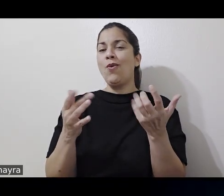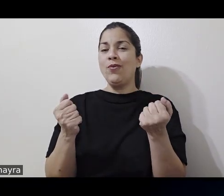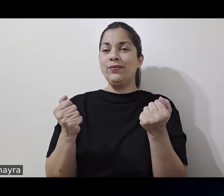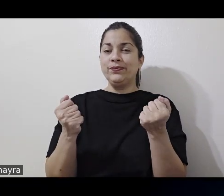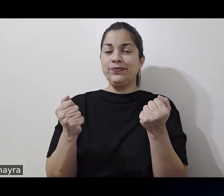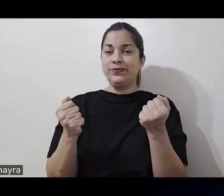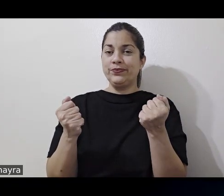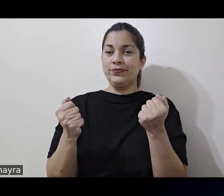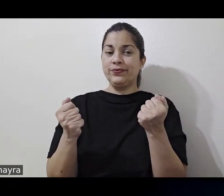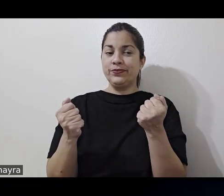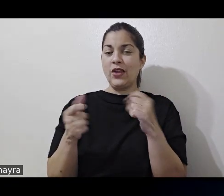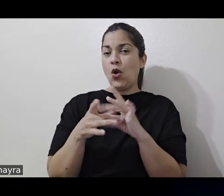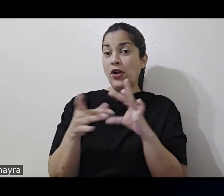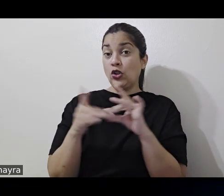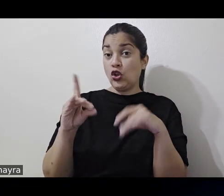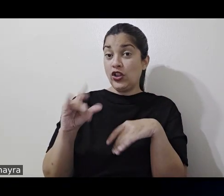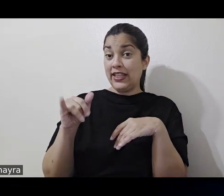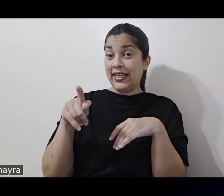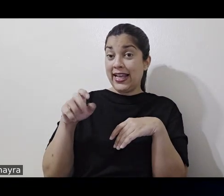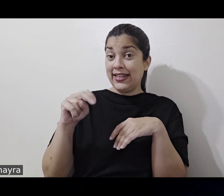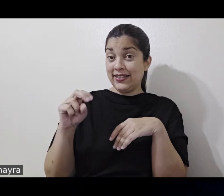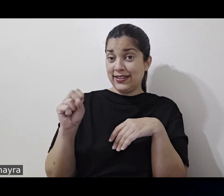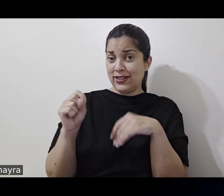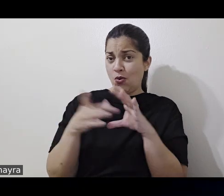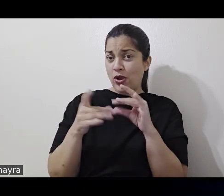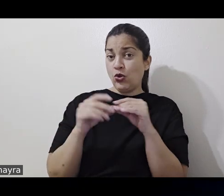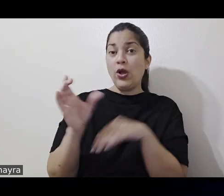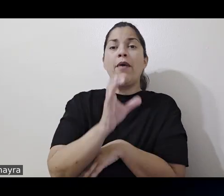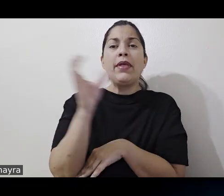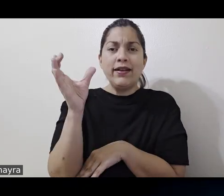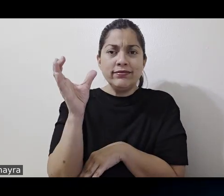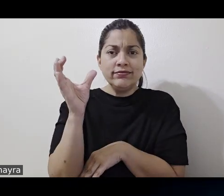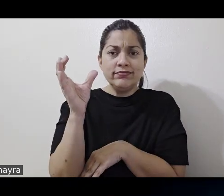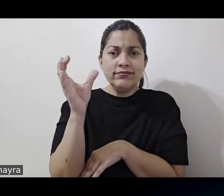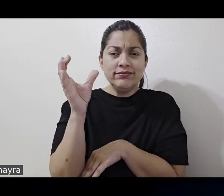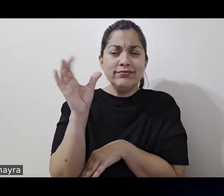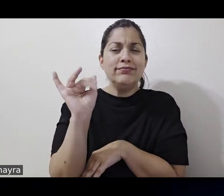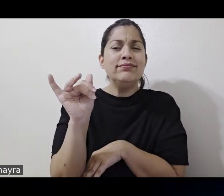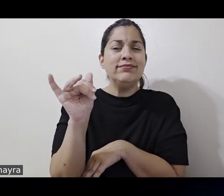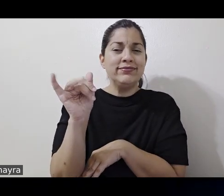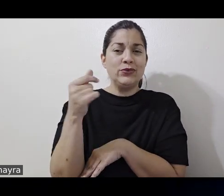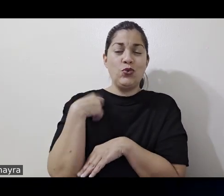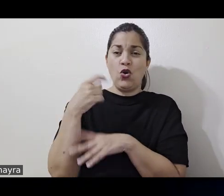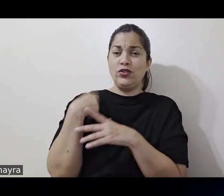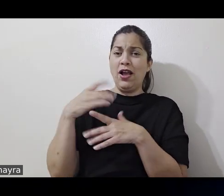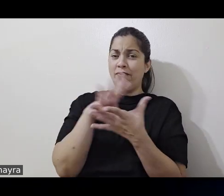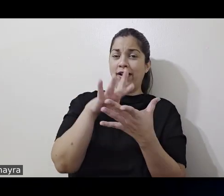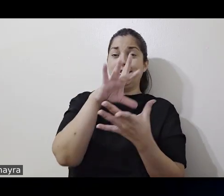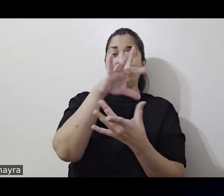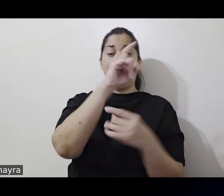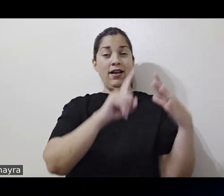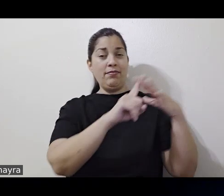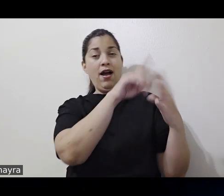el cuento de Dickens, de Cuento de Navidad. Ajá. Sí, entonces ahí salen unos fantasmas.